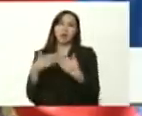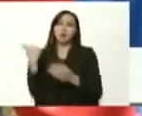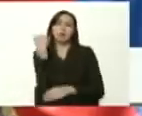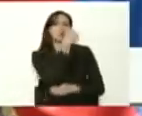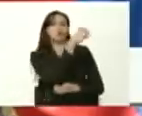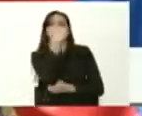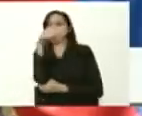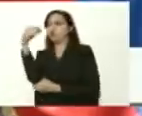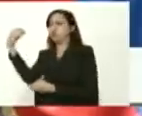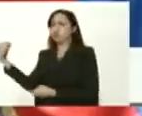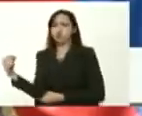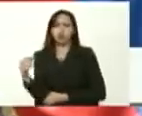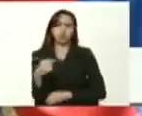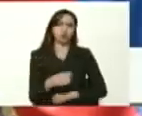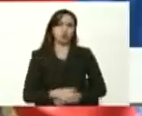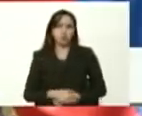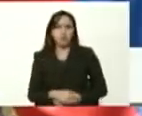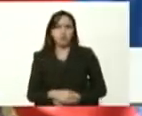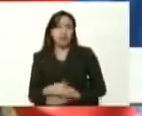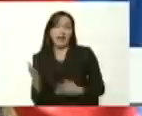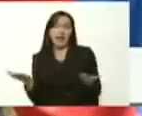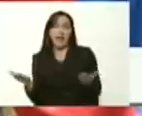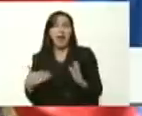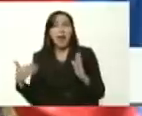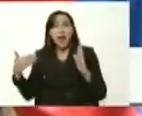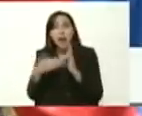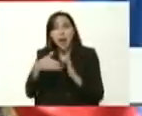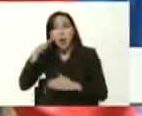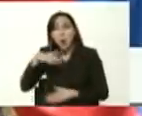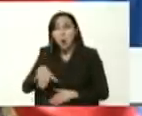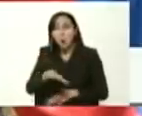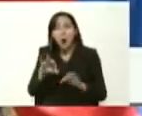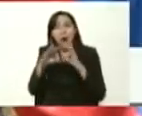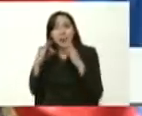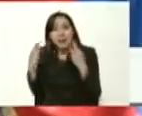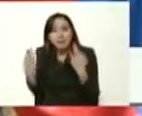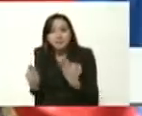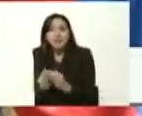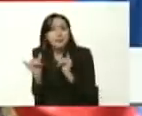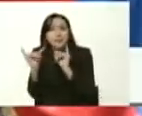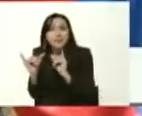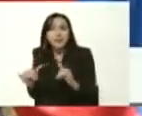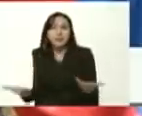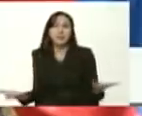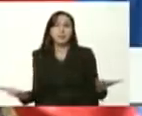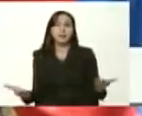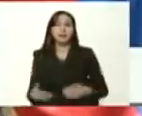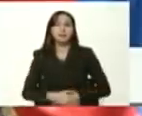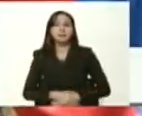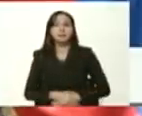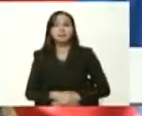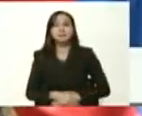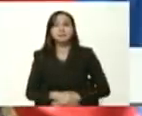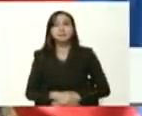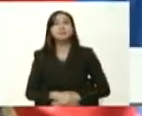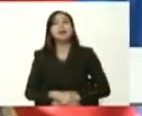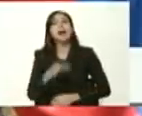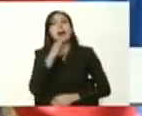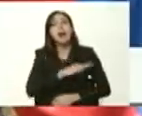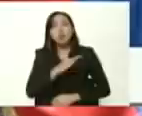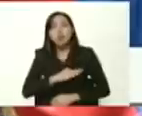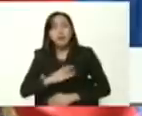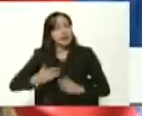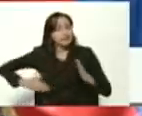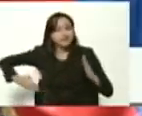arrastrar en el daño a su propia familia y a la nación, a la sociedad que es